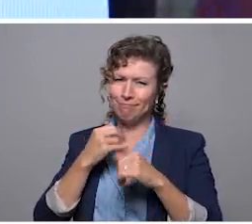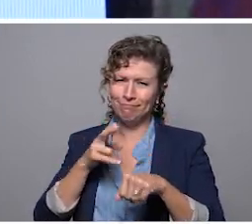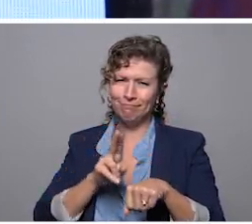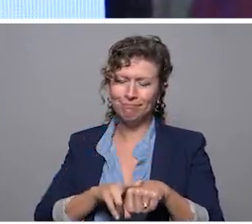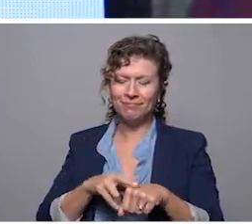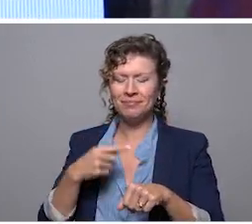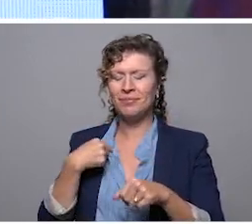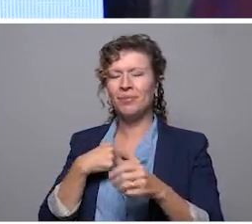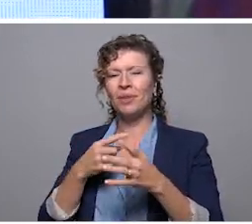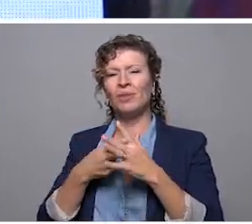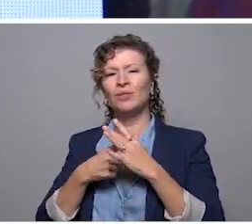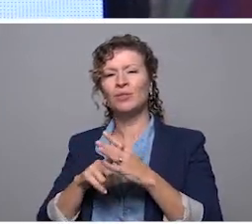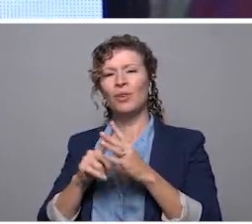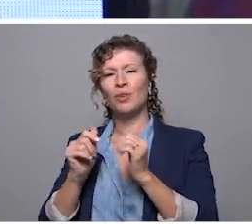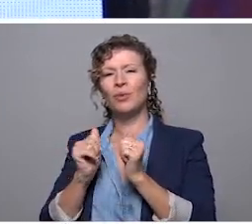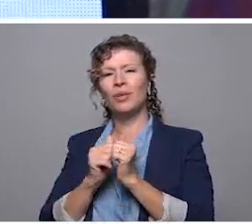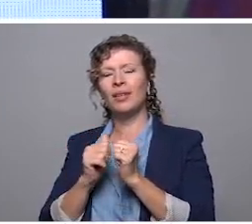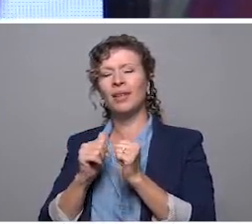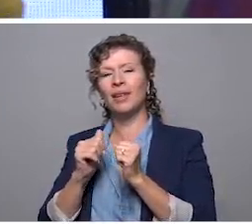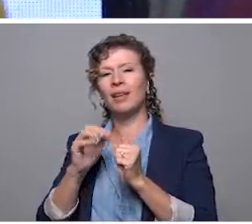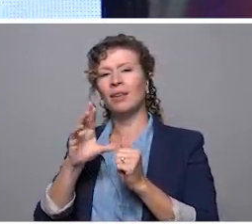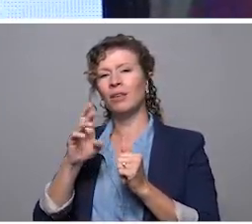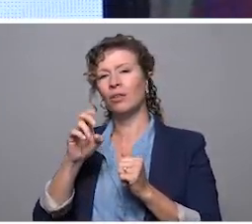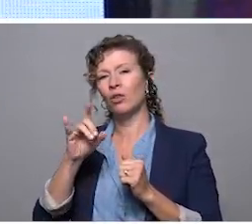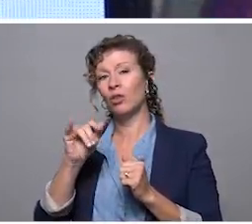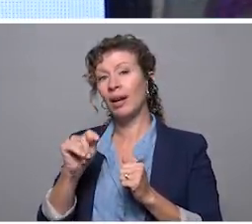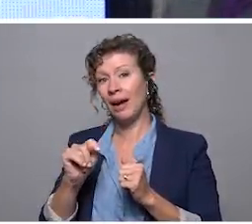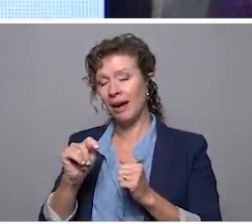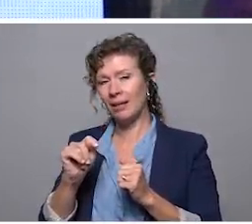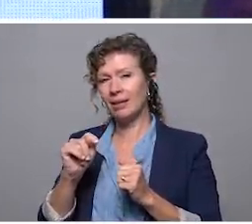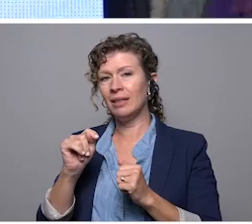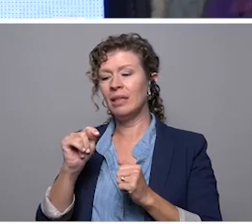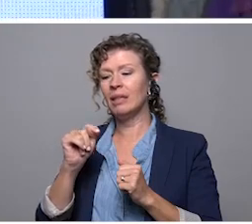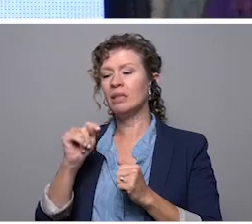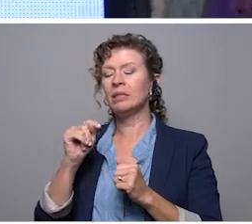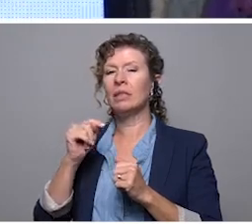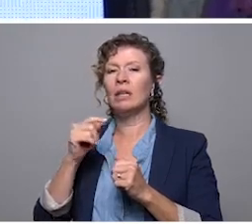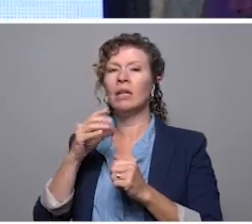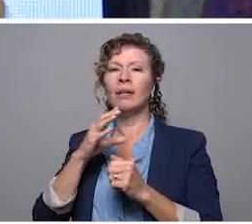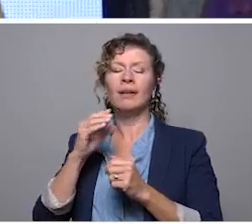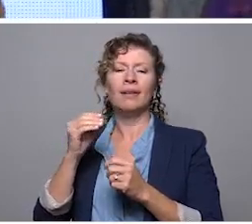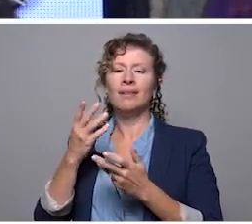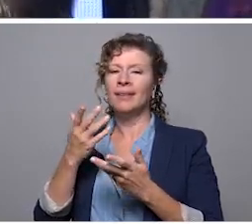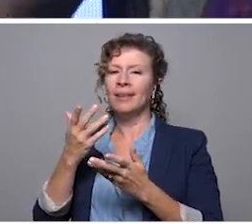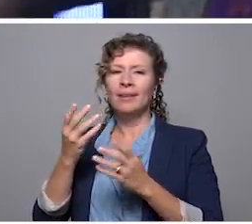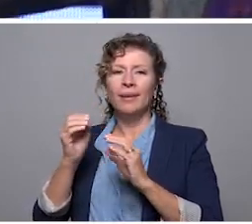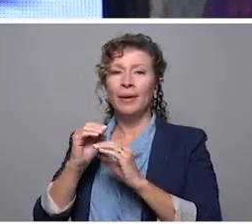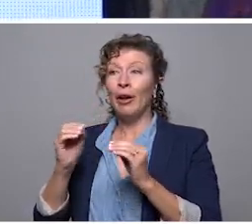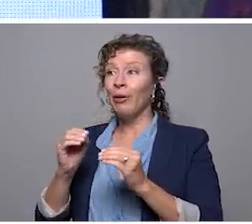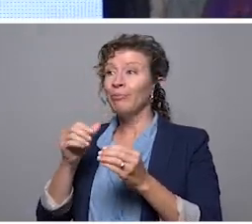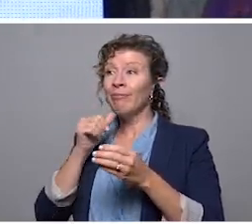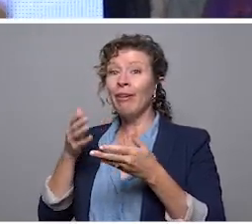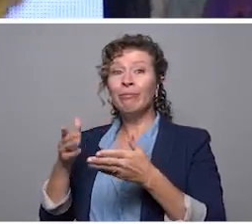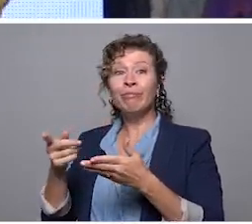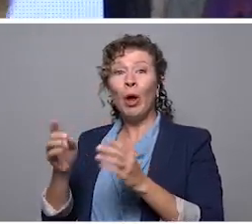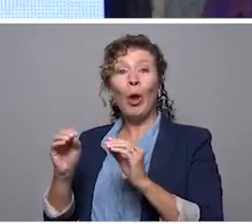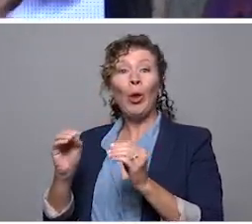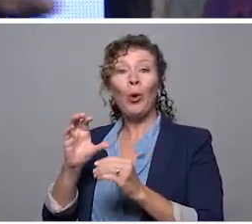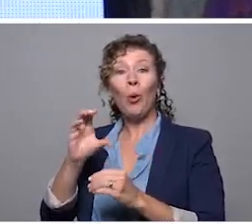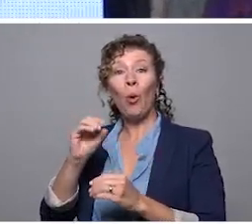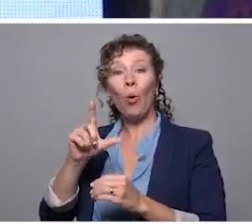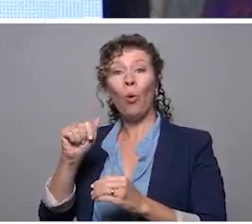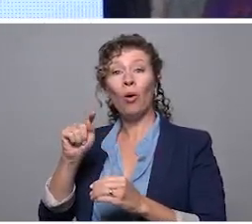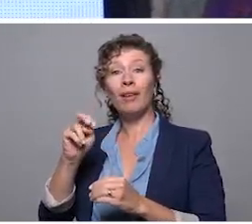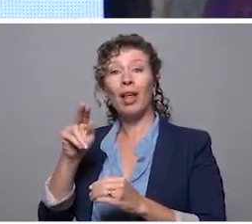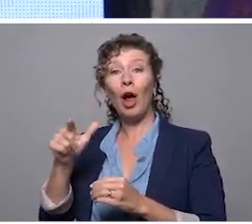especie dimos el crédito sin garantías y además no analizábamos mucho y bueno tuvimos